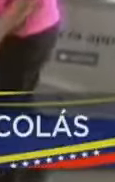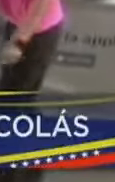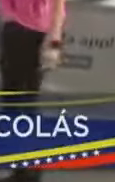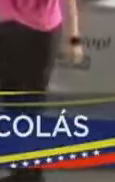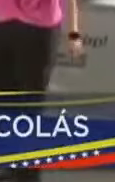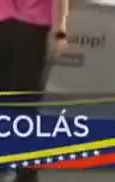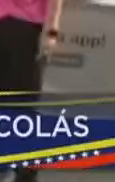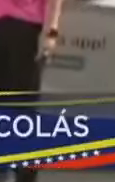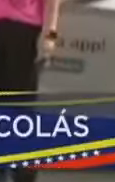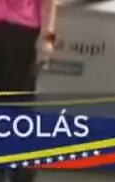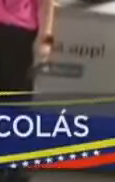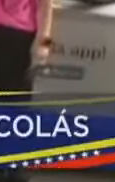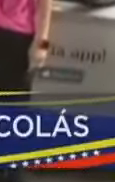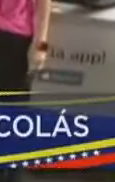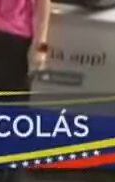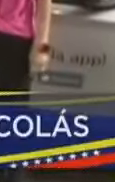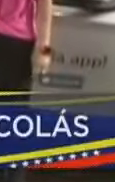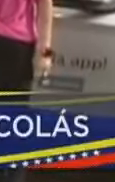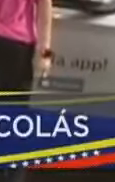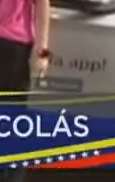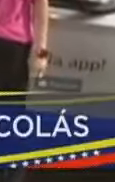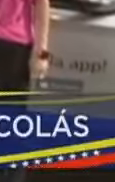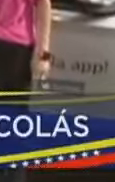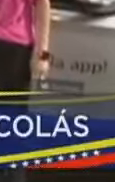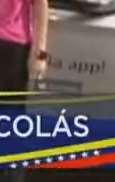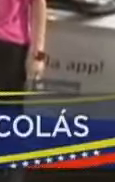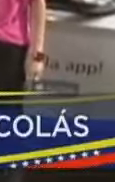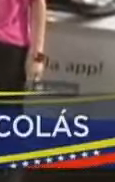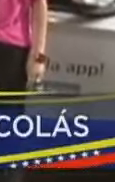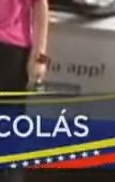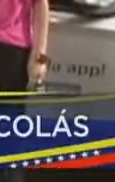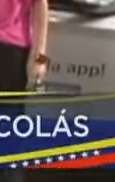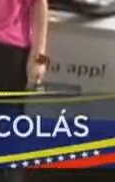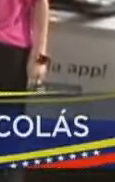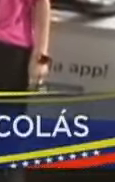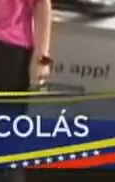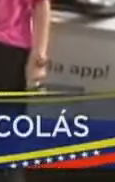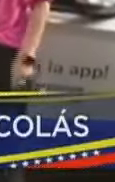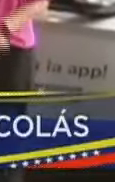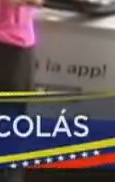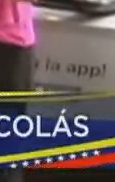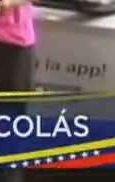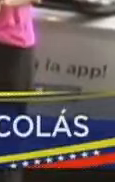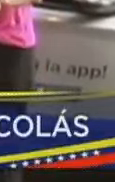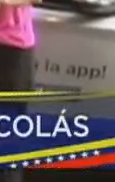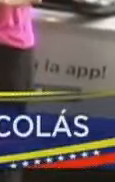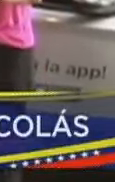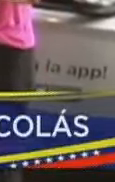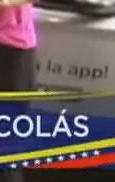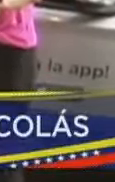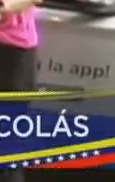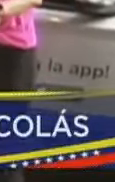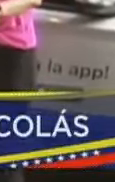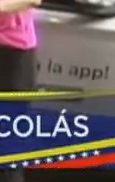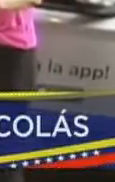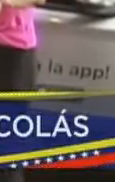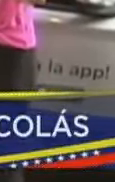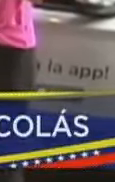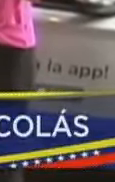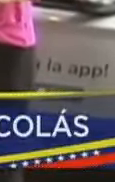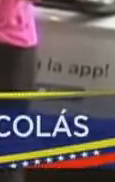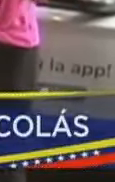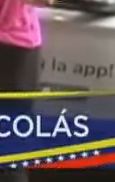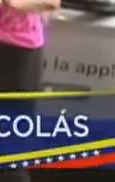toma entonces con uno de los conductores de esta aplicación Ryder, y muy conocida y muy usada por